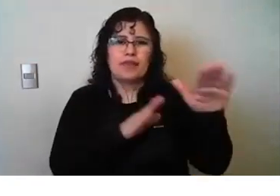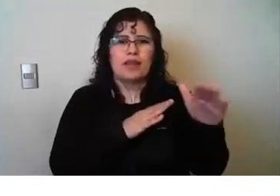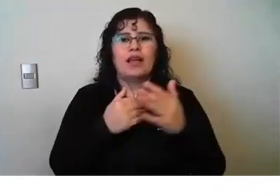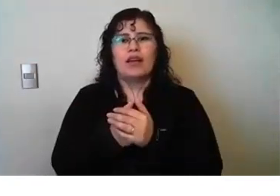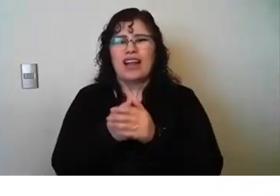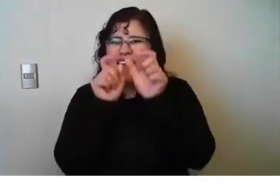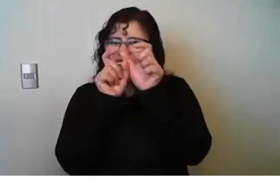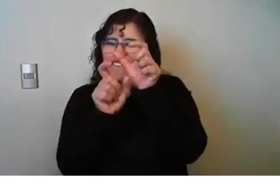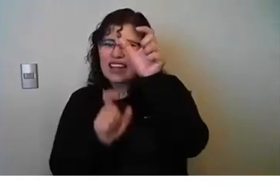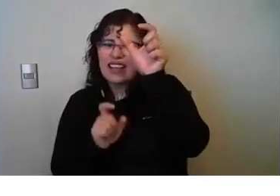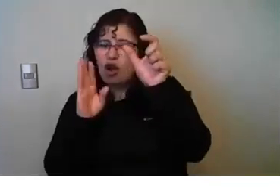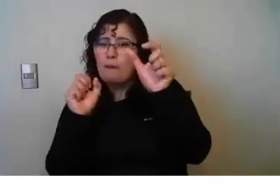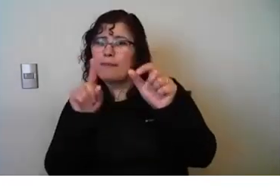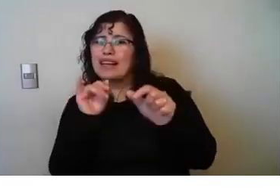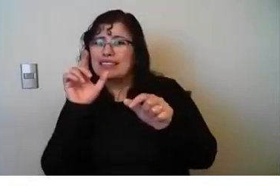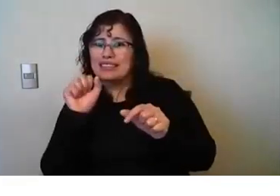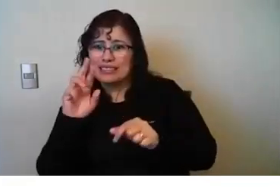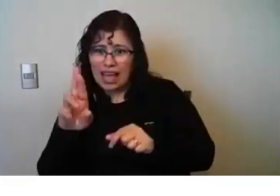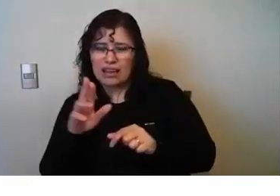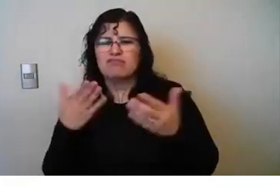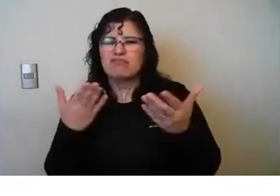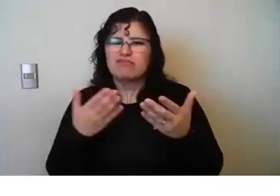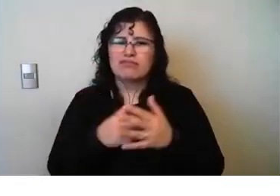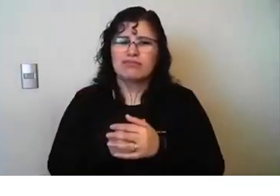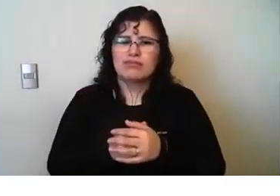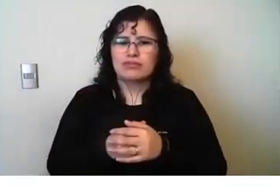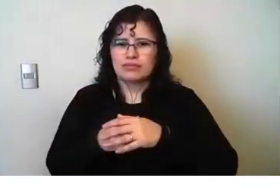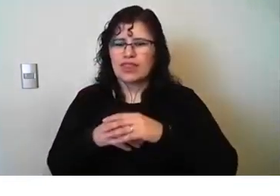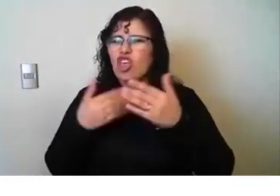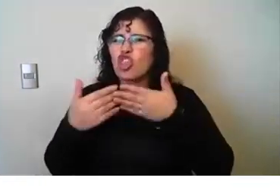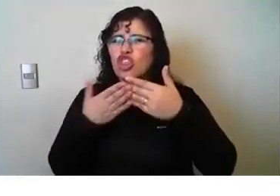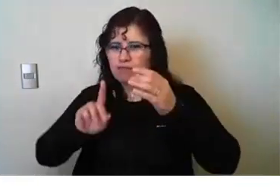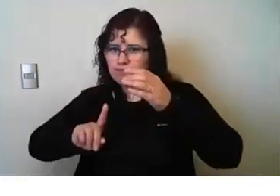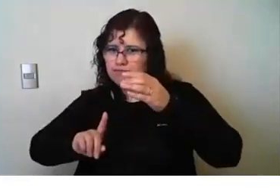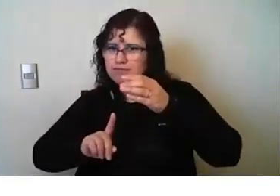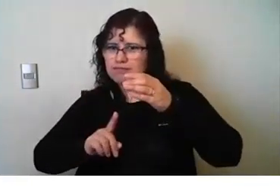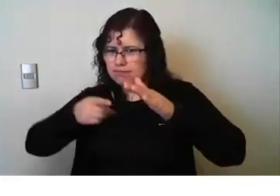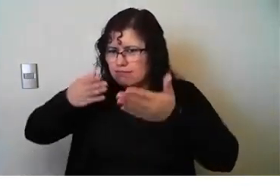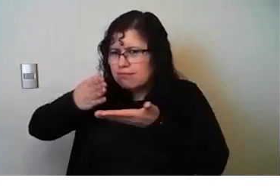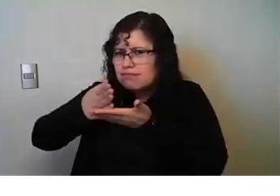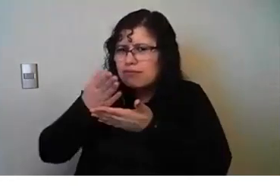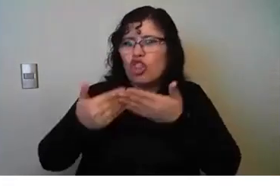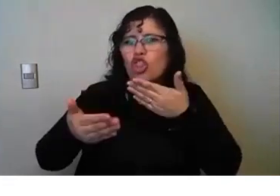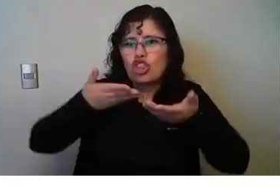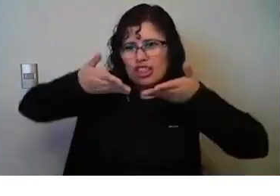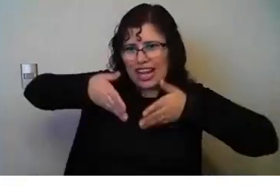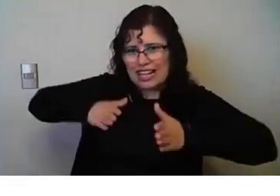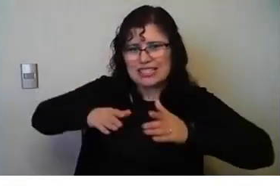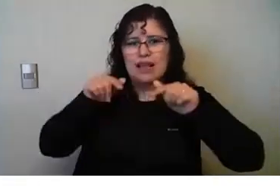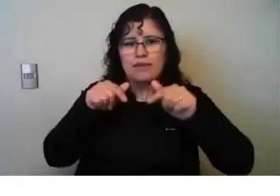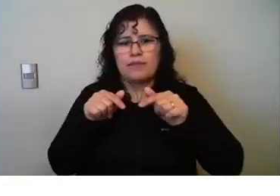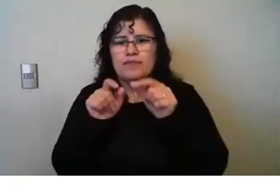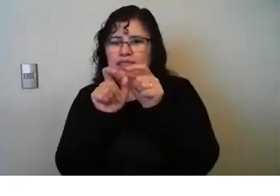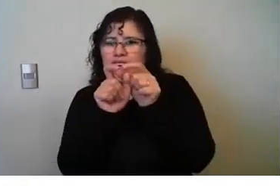El sistema vértebro-basilar, habíamos dicho que su origen era la arteria vertebral, que penetraba también el